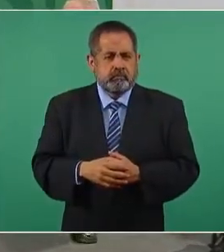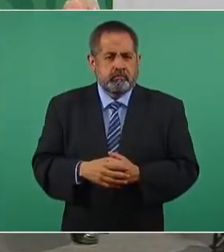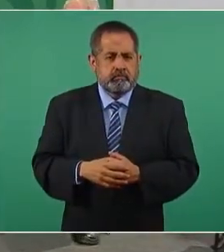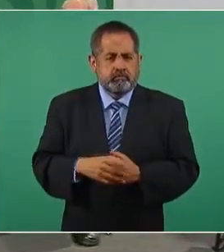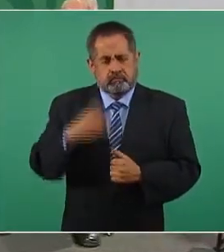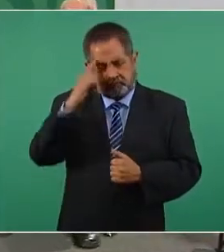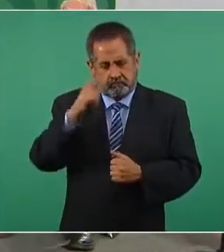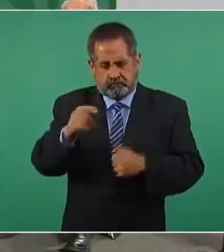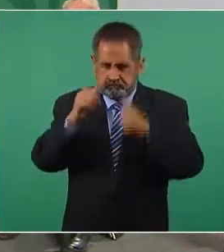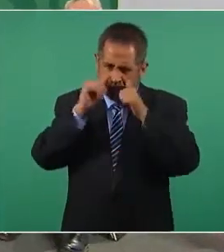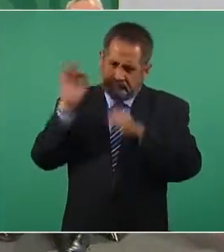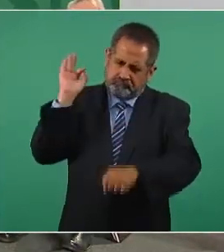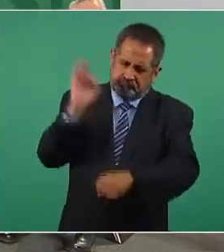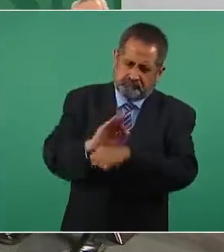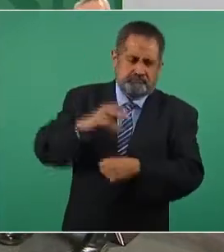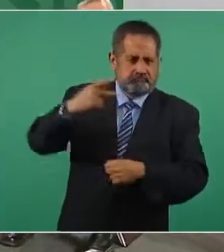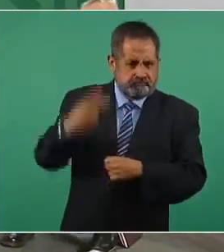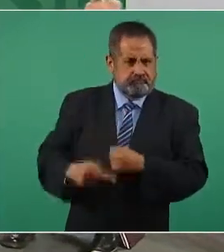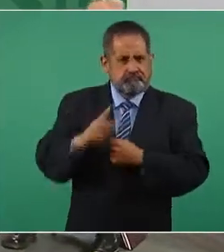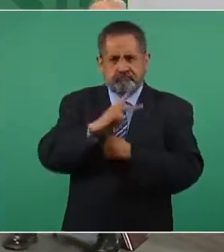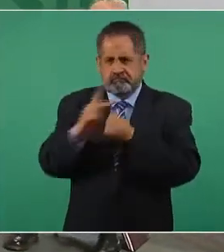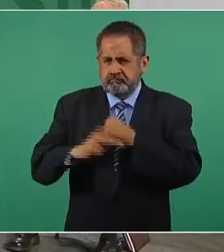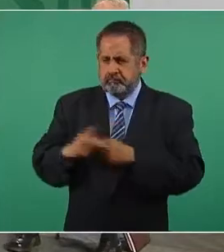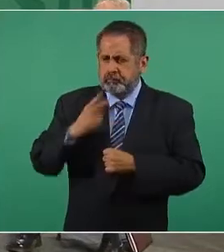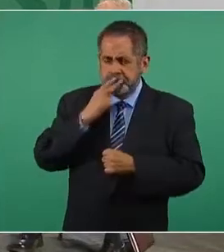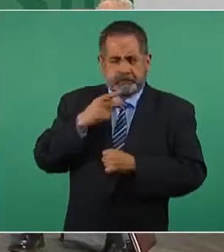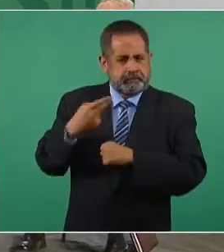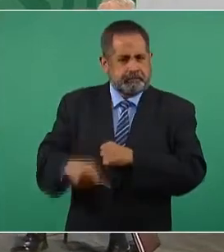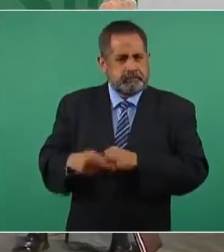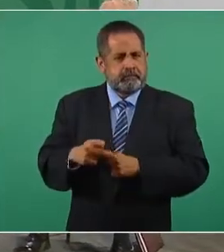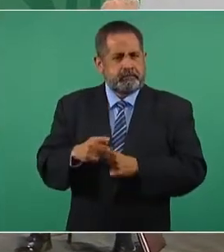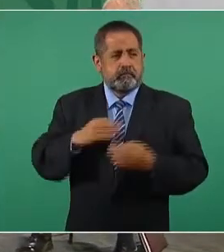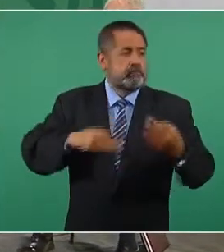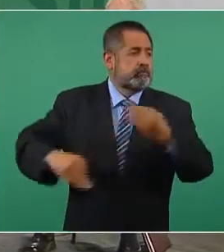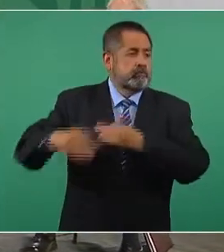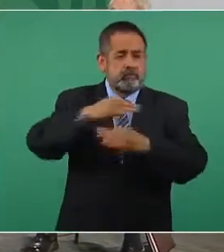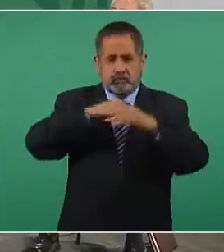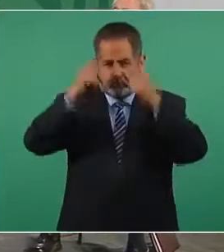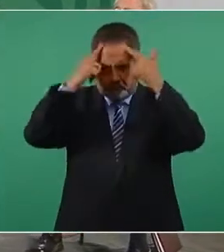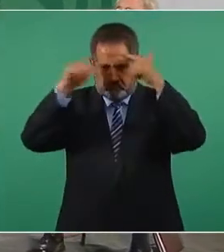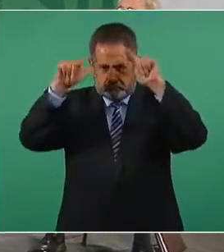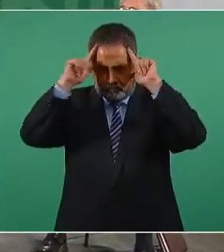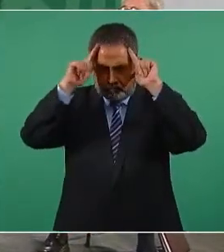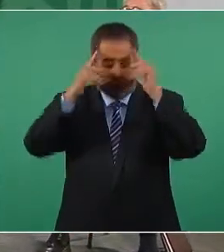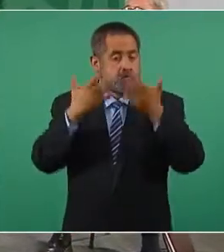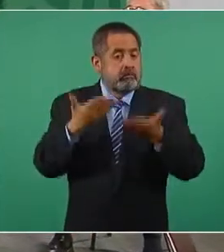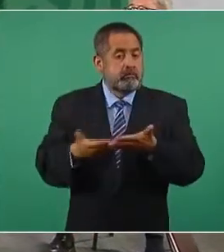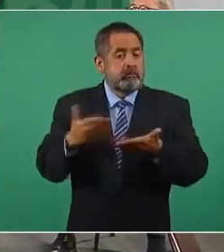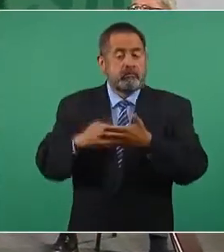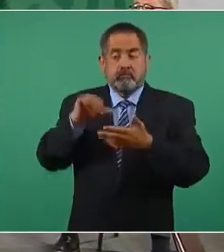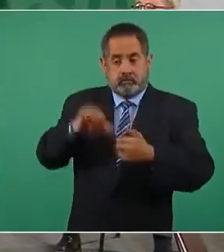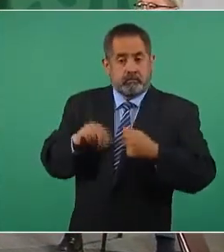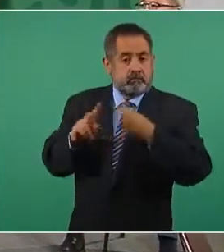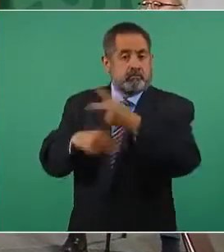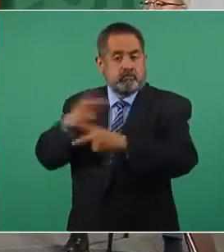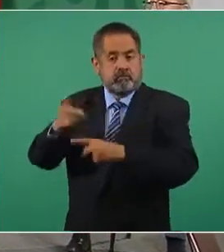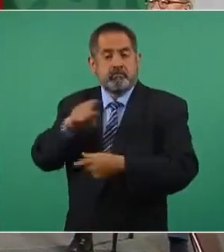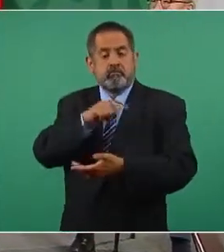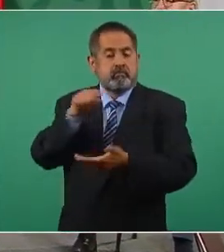en favor de la patria, todos los marinos. Y vamos a estar hoy